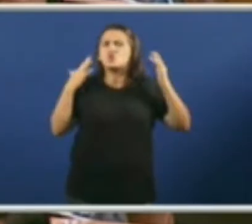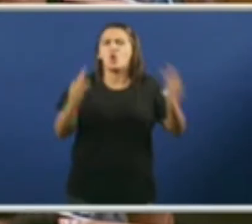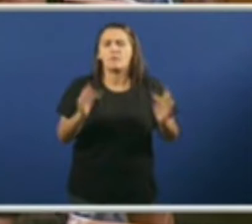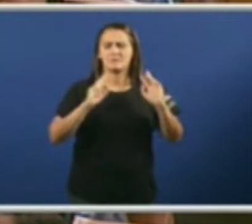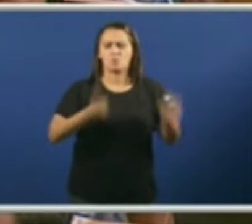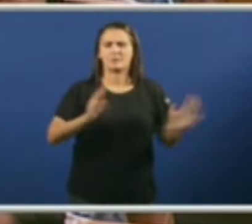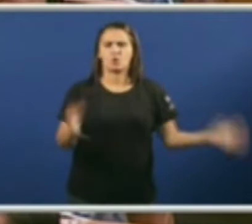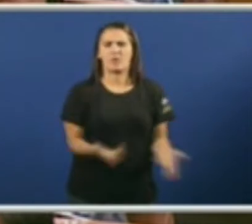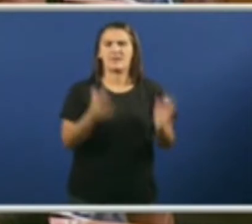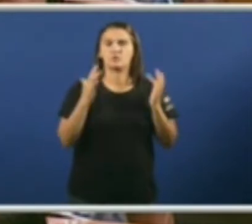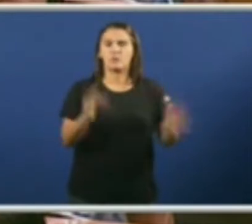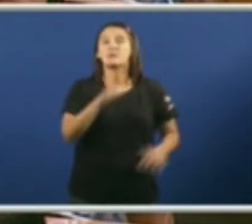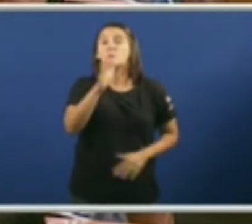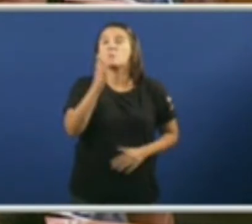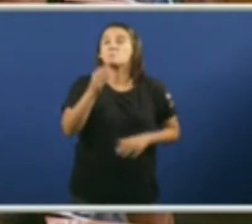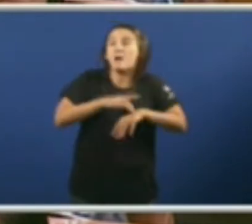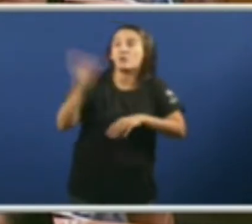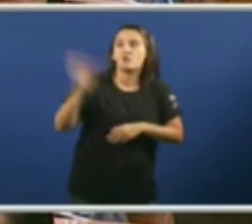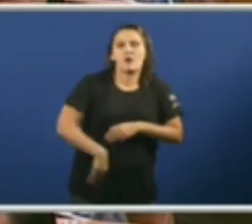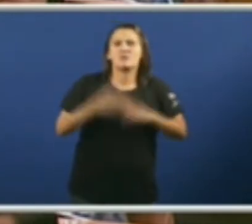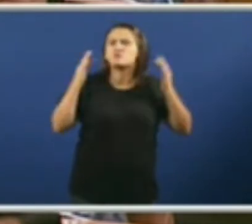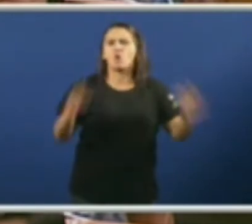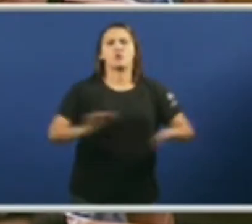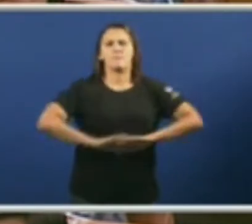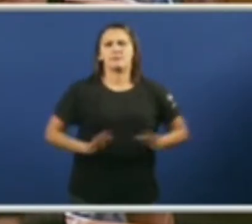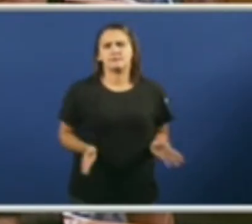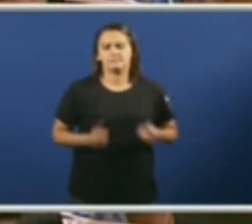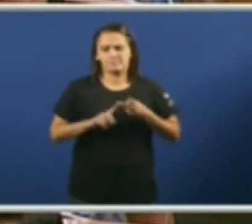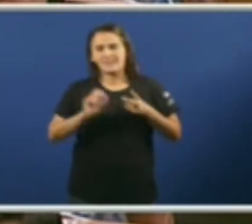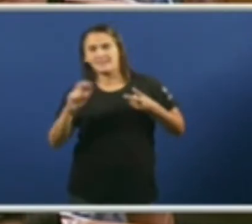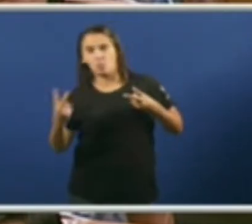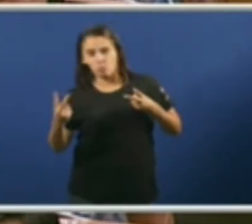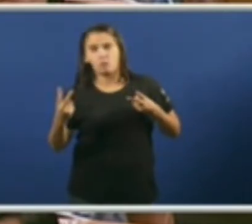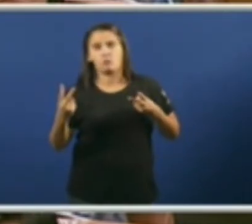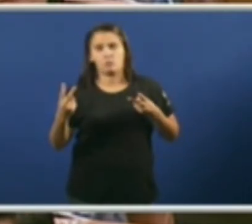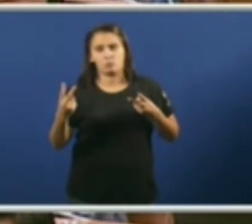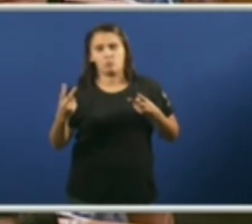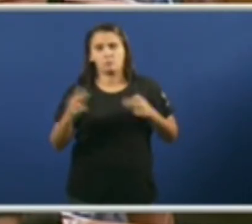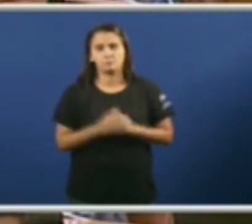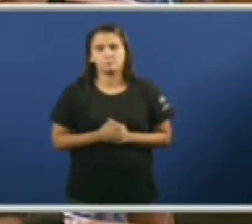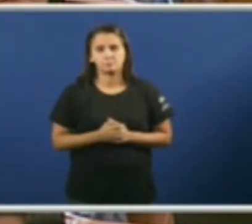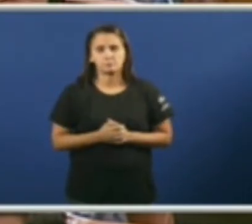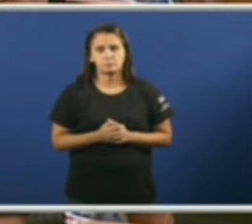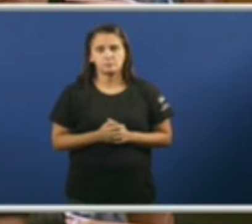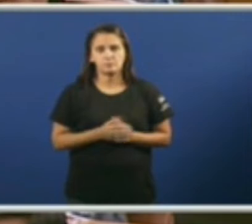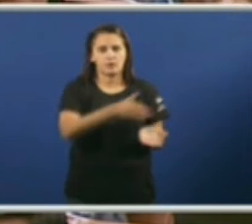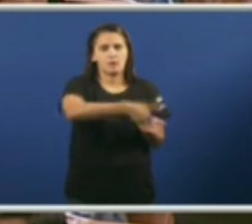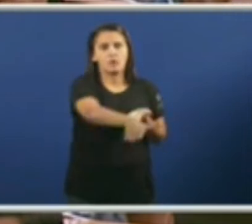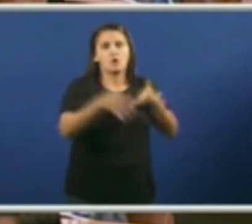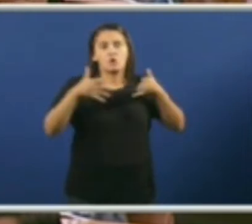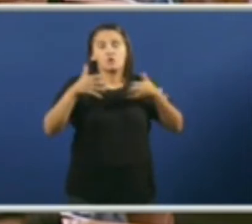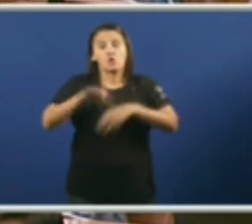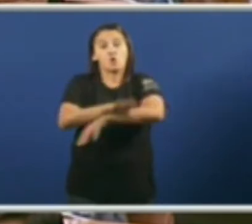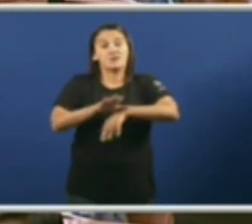en urxencias por falta de médicos, señor Feijóo. E, en segundo lugar, cese o conselleiro